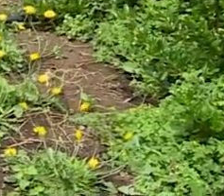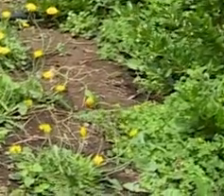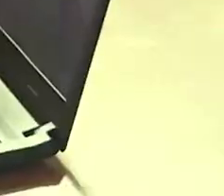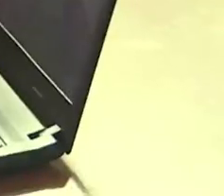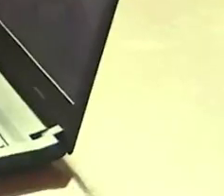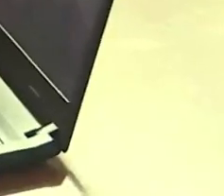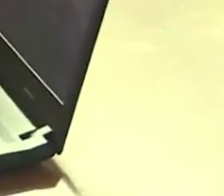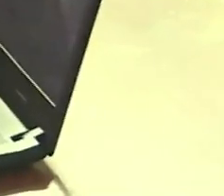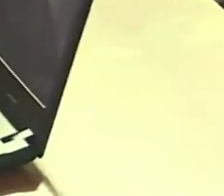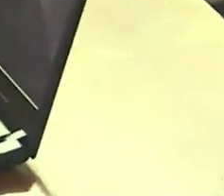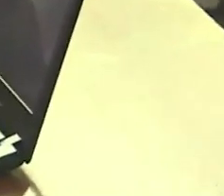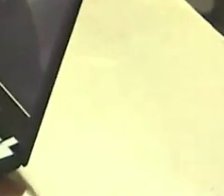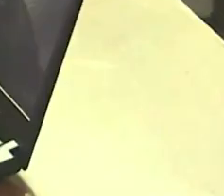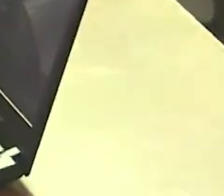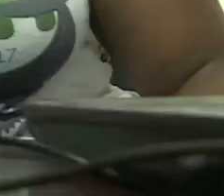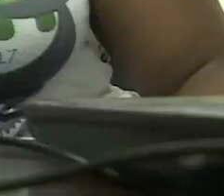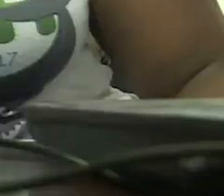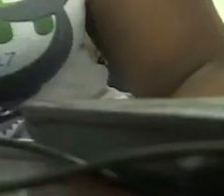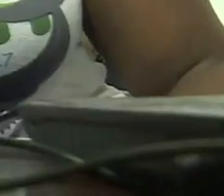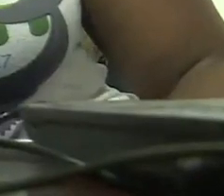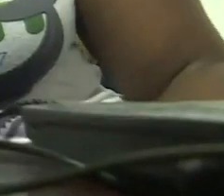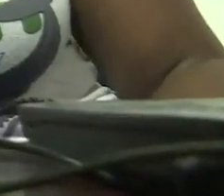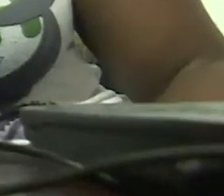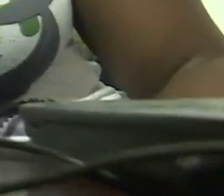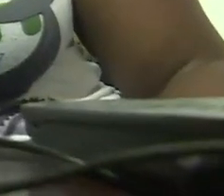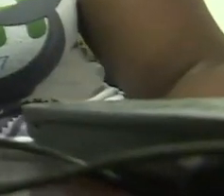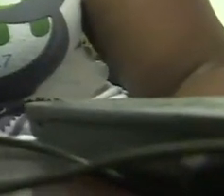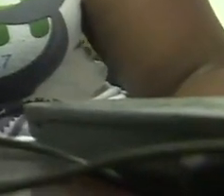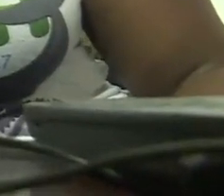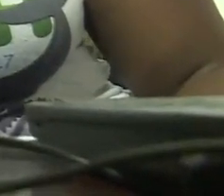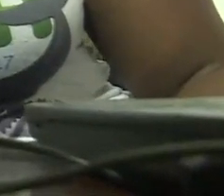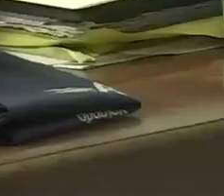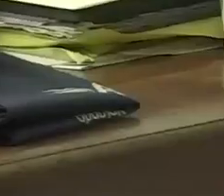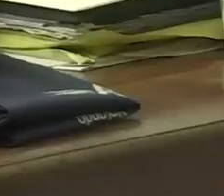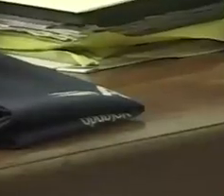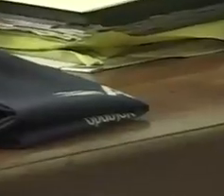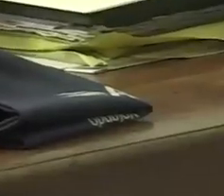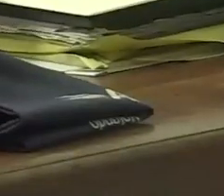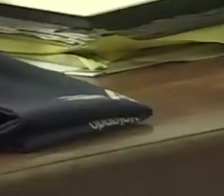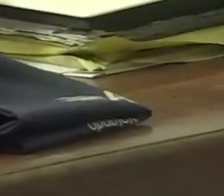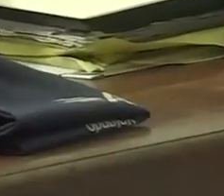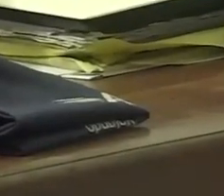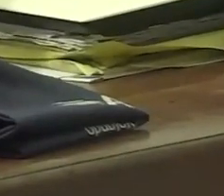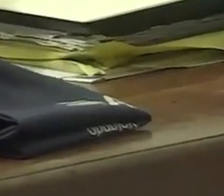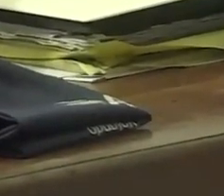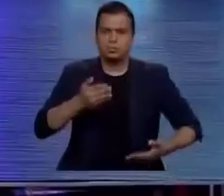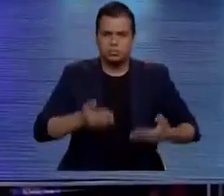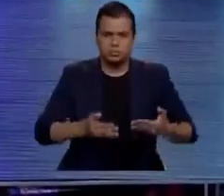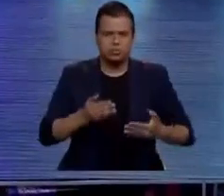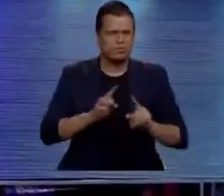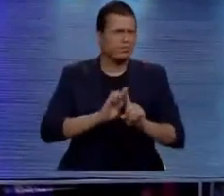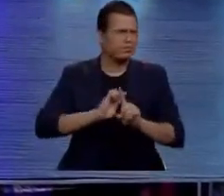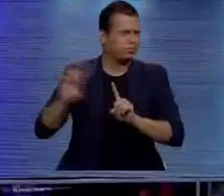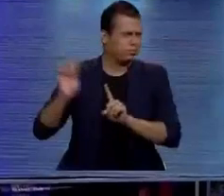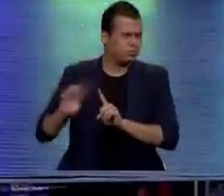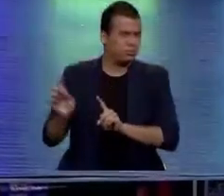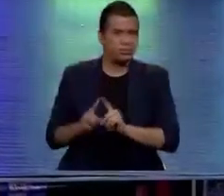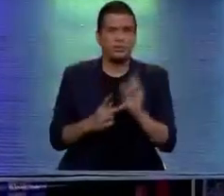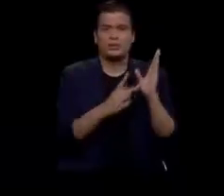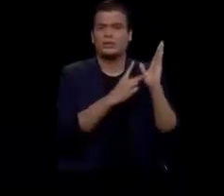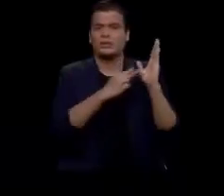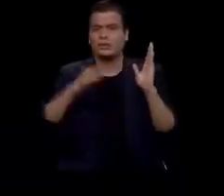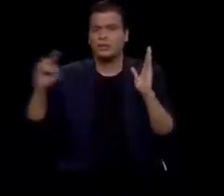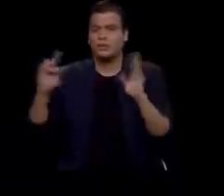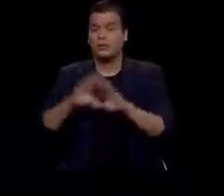la economía naranja pues es todo el nuevo hecho nos generan mucho entusiasmo pero esas palabras y estos temas de las economías emergentes